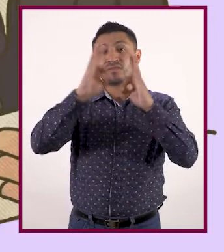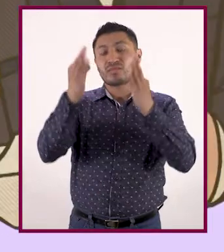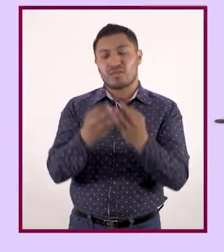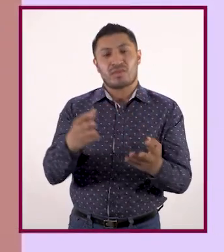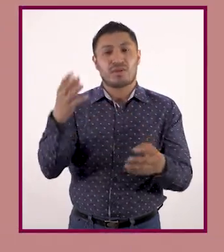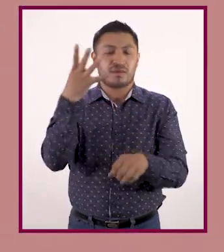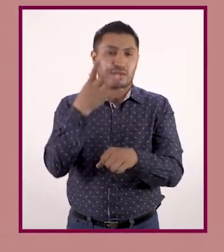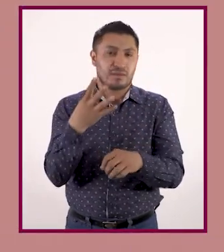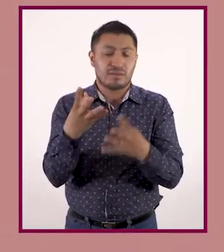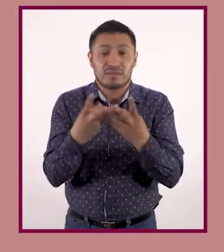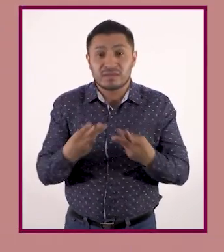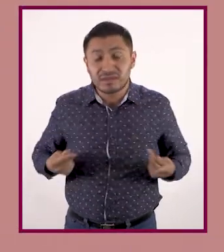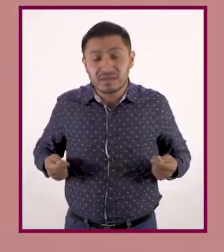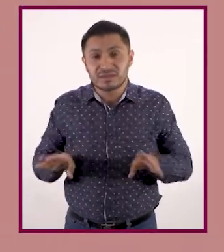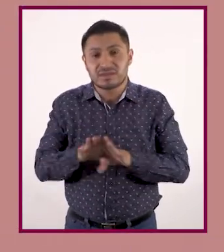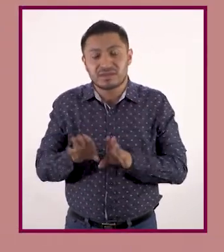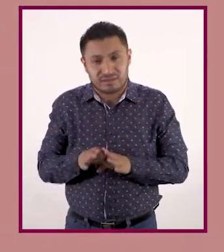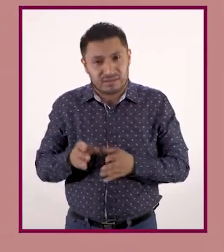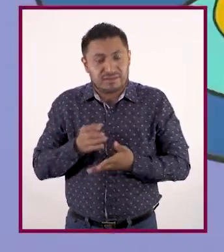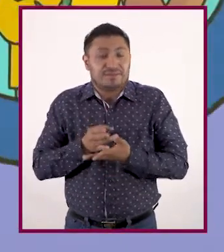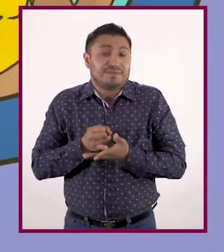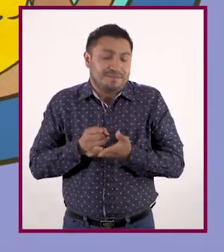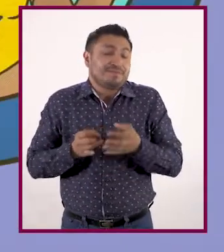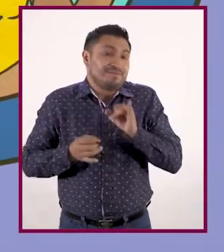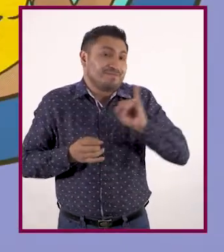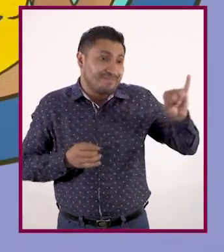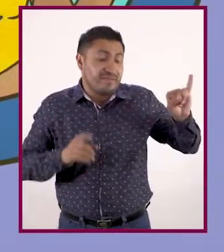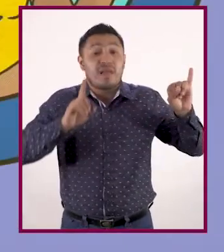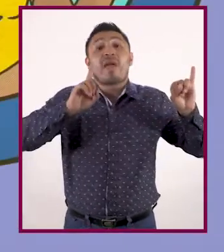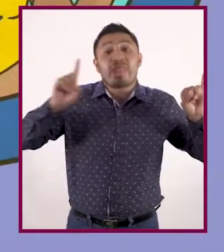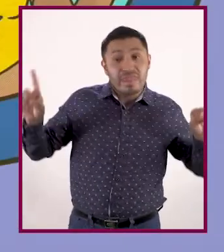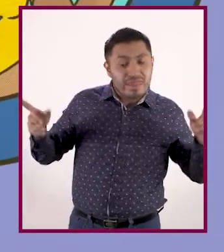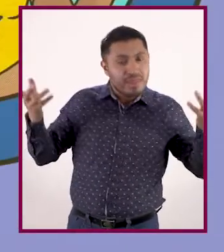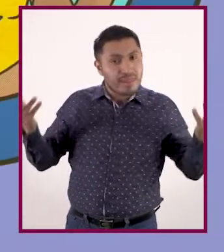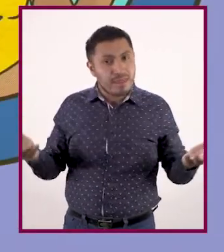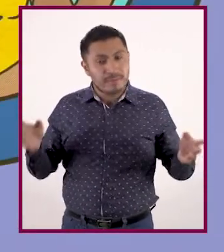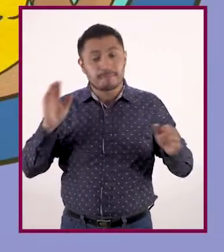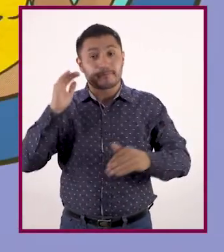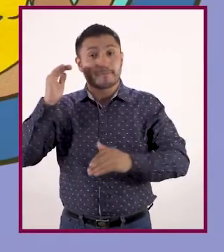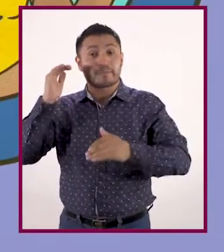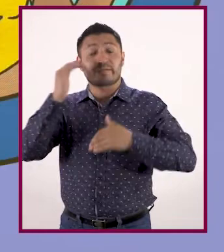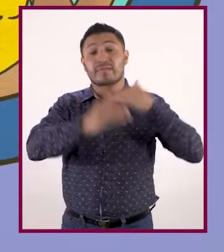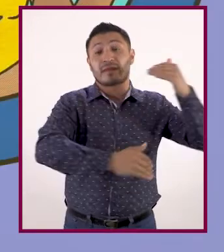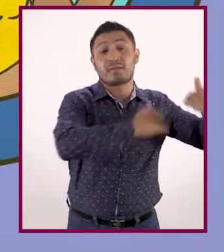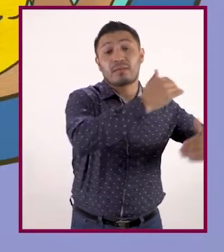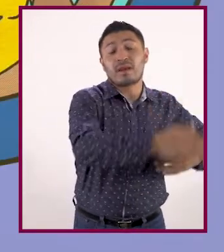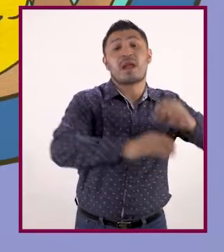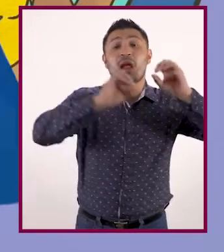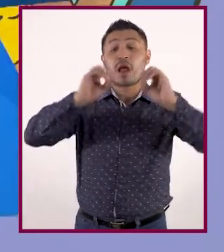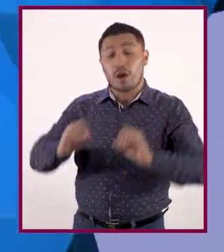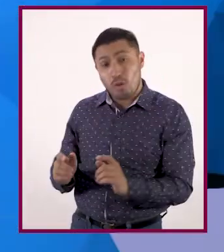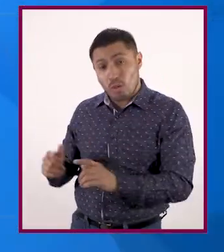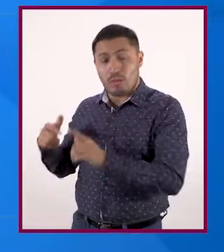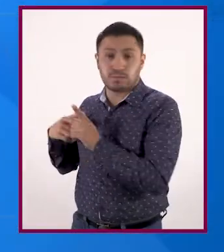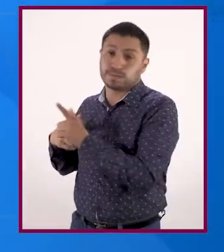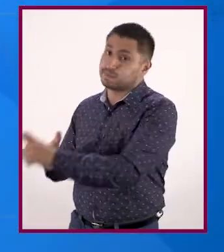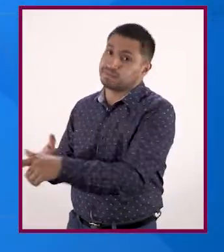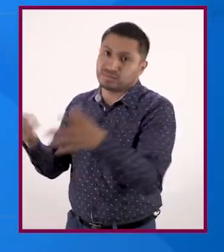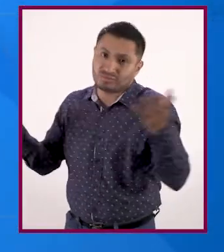los definirá como de izquierda o de derecha como progresistas o como conservadores